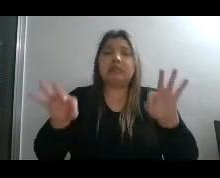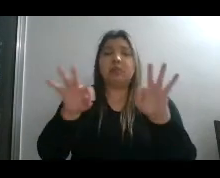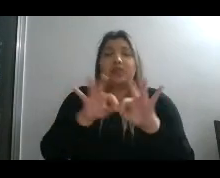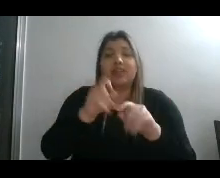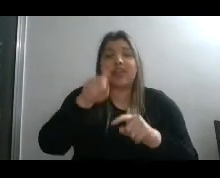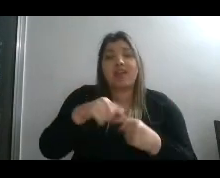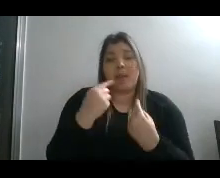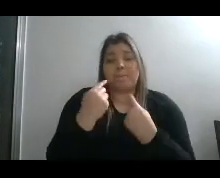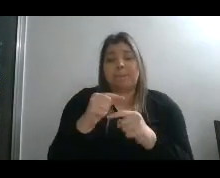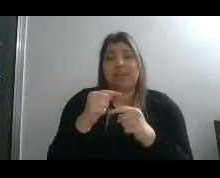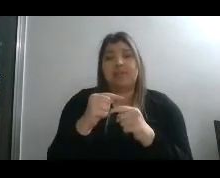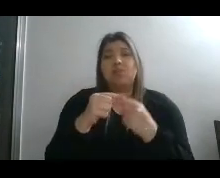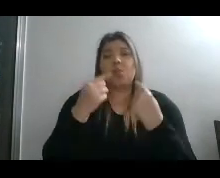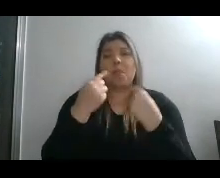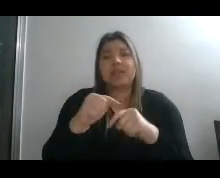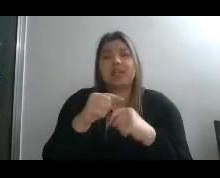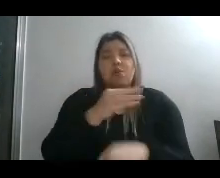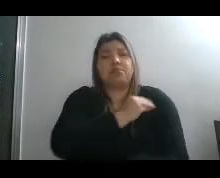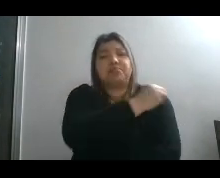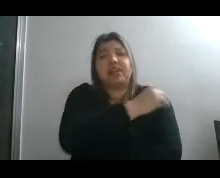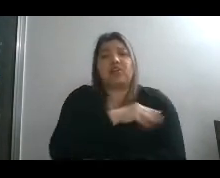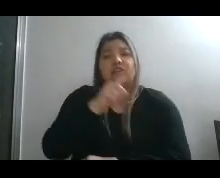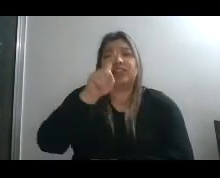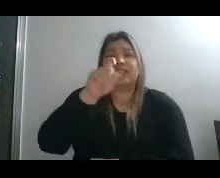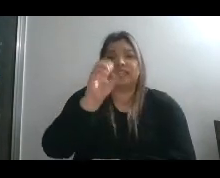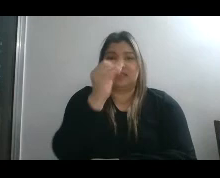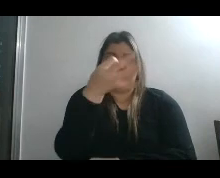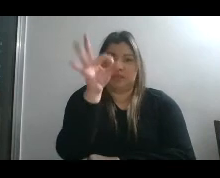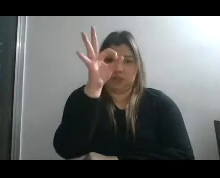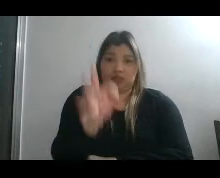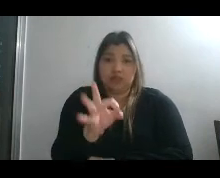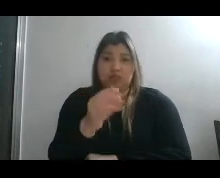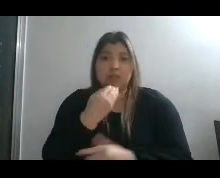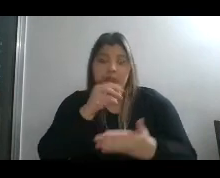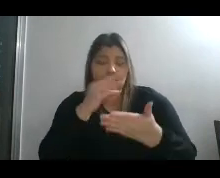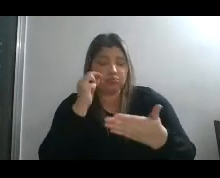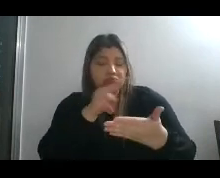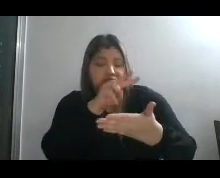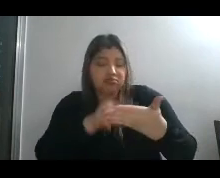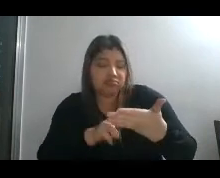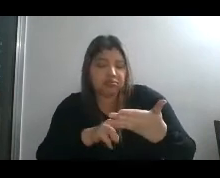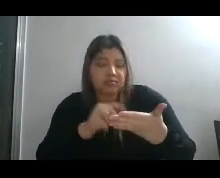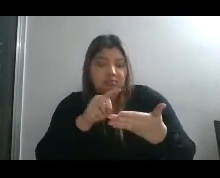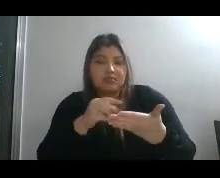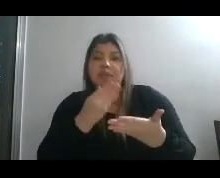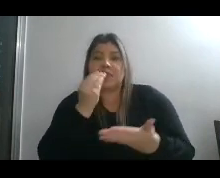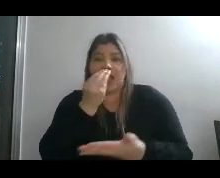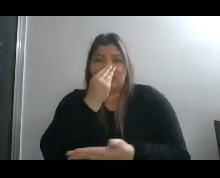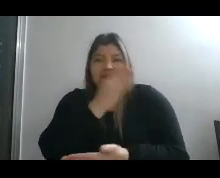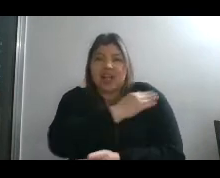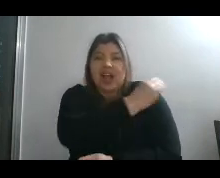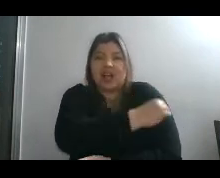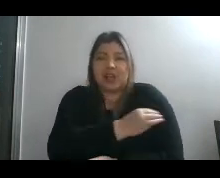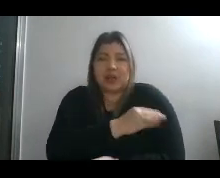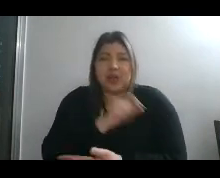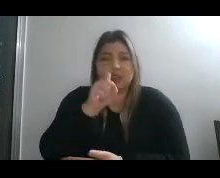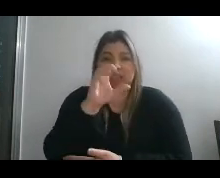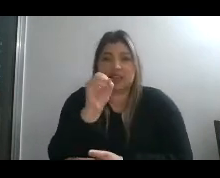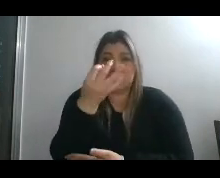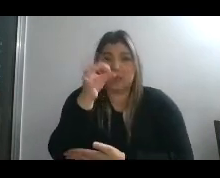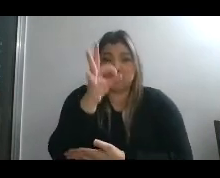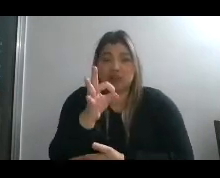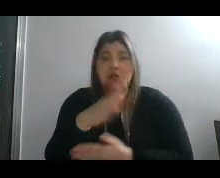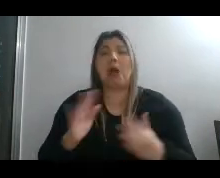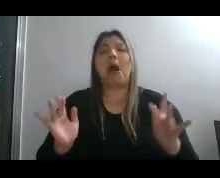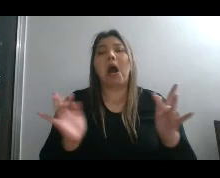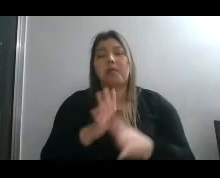60%, ¿cierto? Si cumple con estas características, es una buena higienización de manos y me va a dar la tranquilidad de